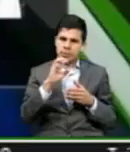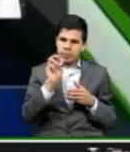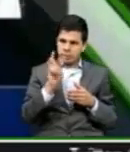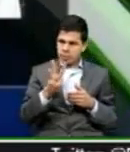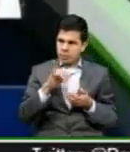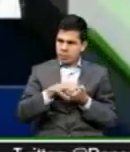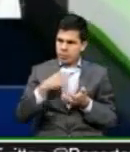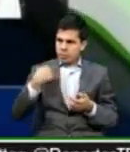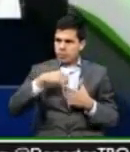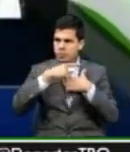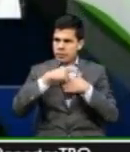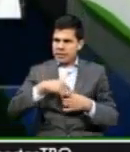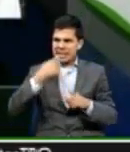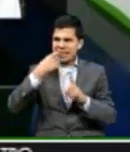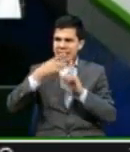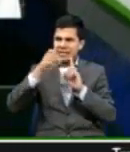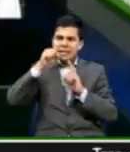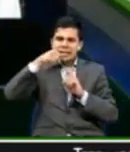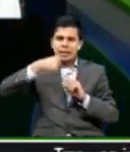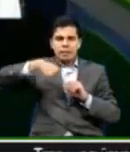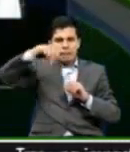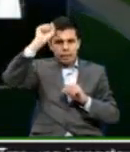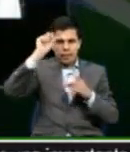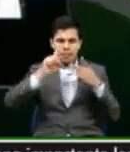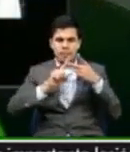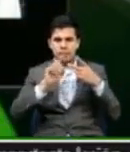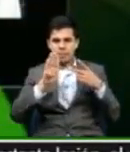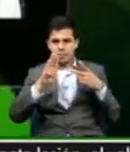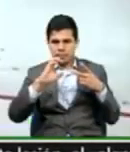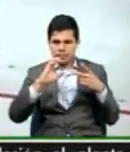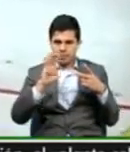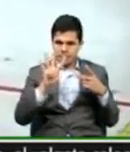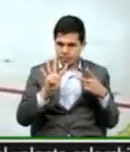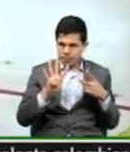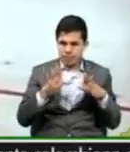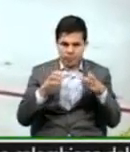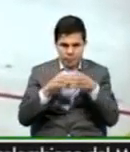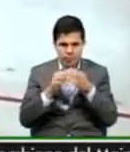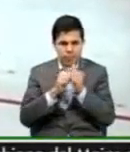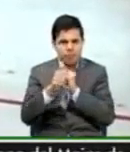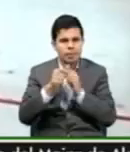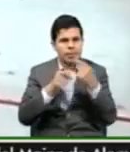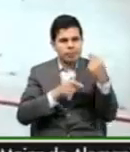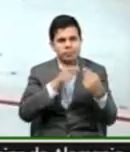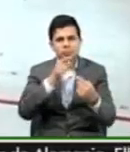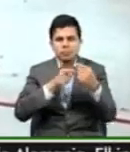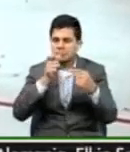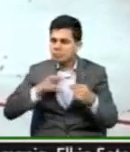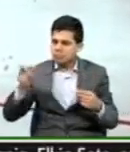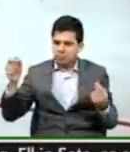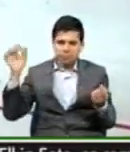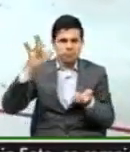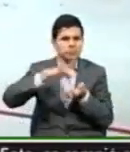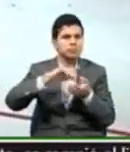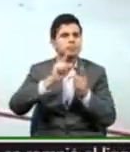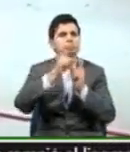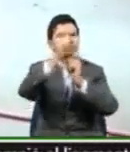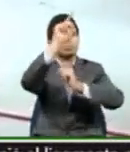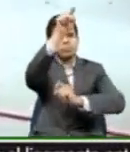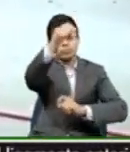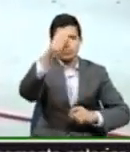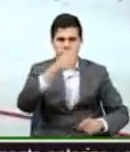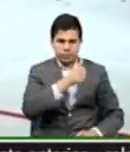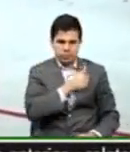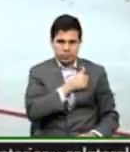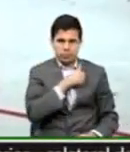de bronce, y en la categoría BC4 se vinculan dentro de los cuatro competidores que van a Toronto.